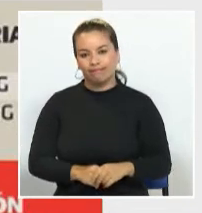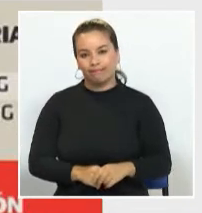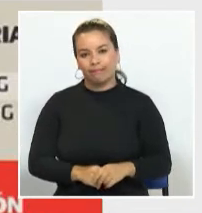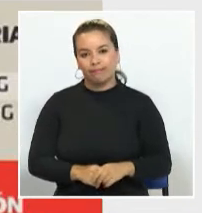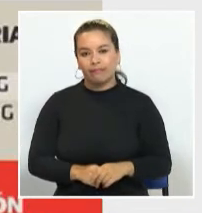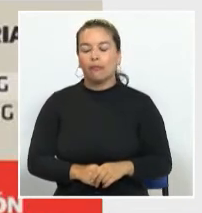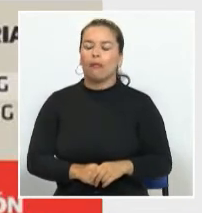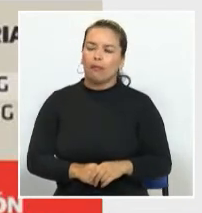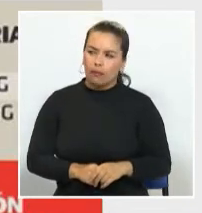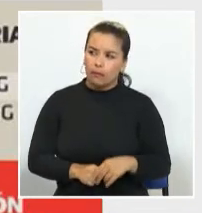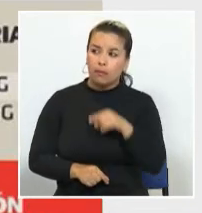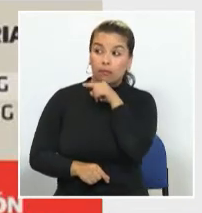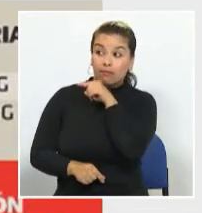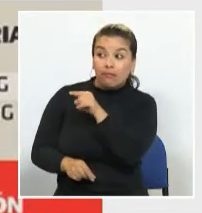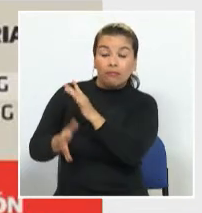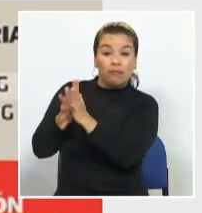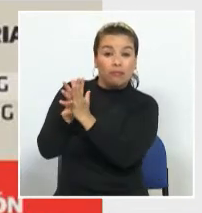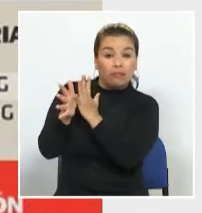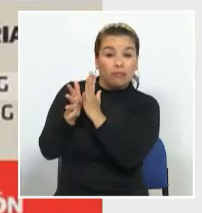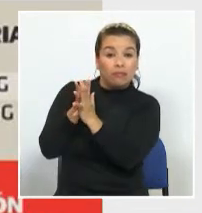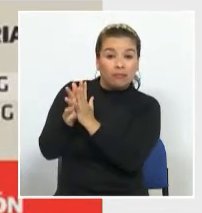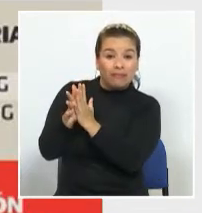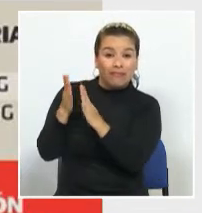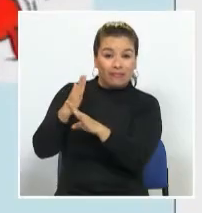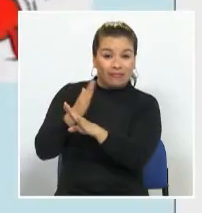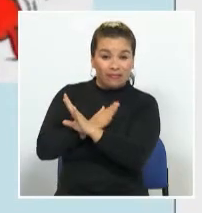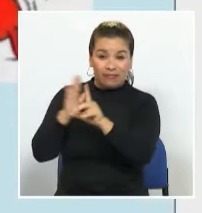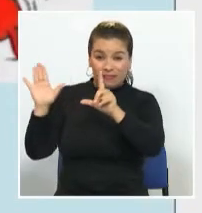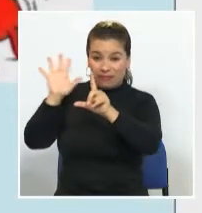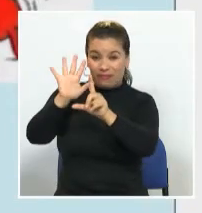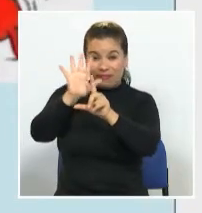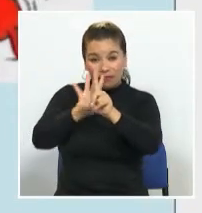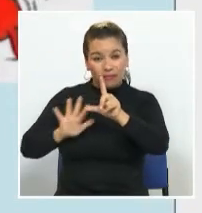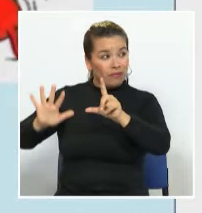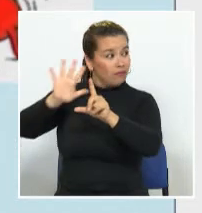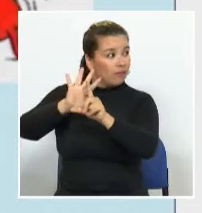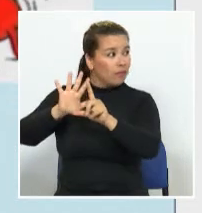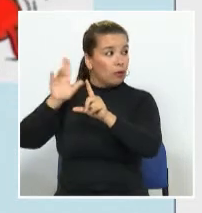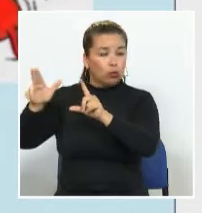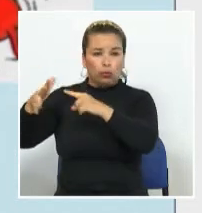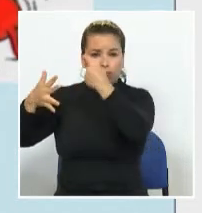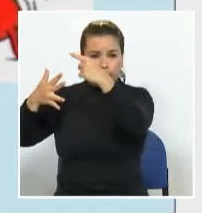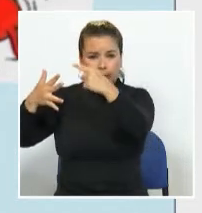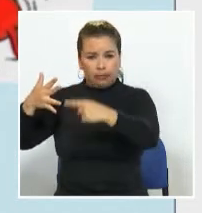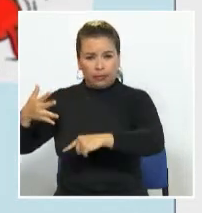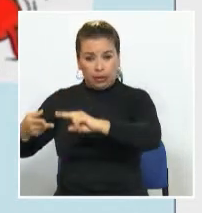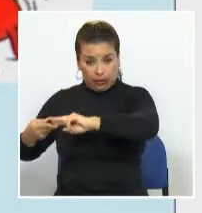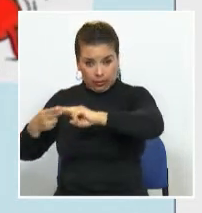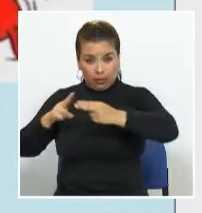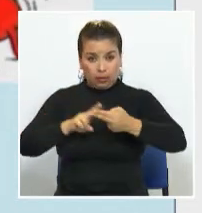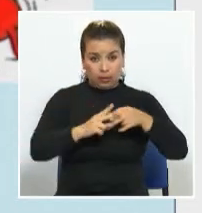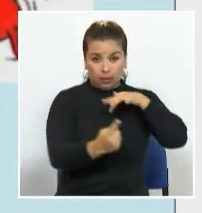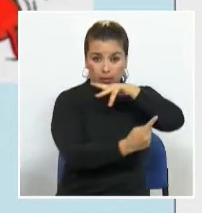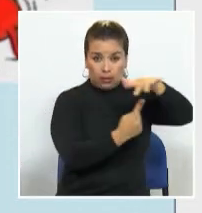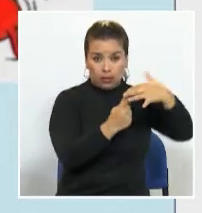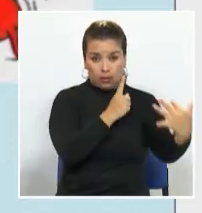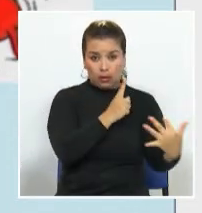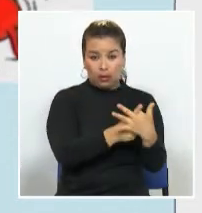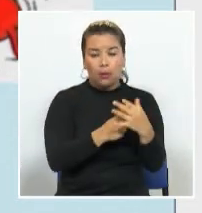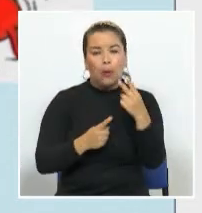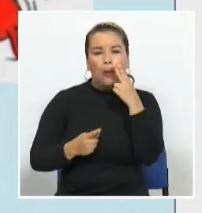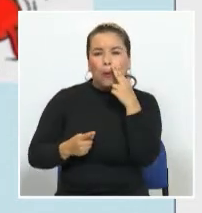veíamos en la imagen pasada, todo esto se puede relacionar como factores de riesgo, una Claro. persona que fume, que